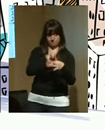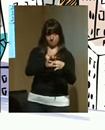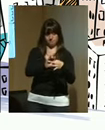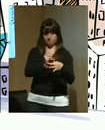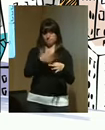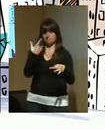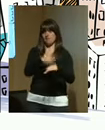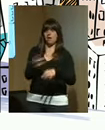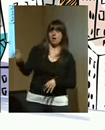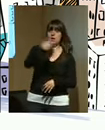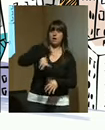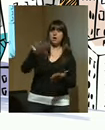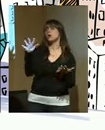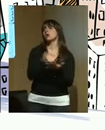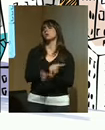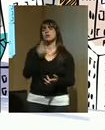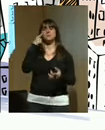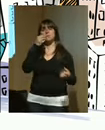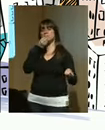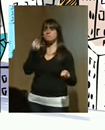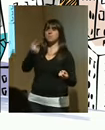el mundo se ponga en esa piel.